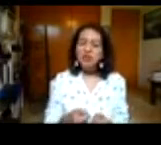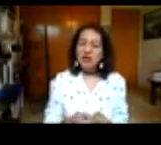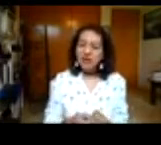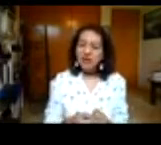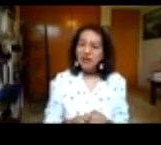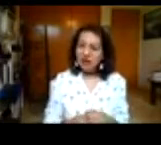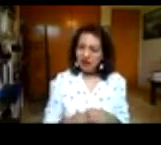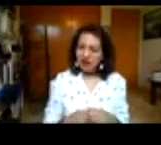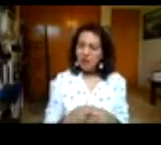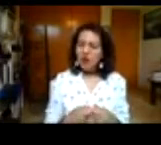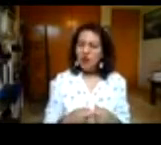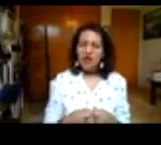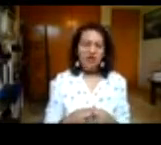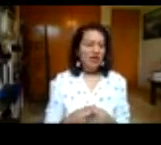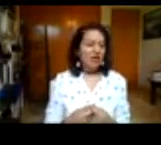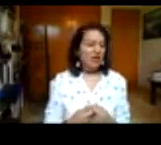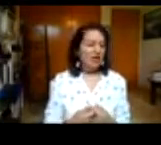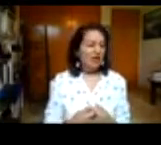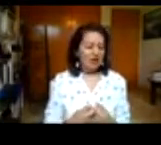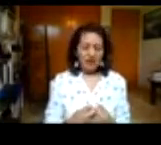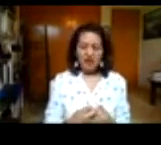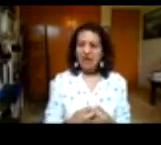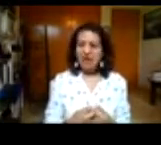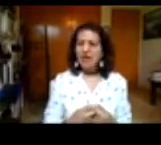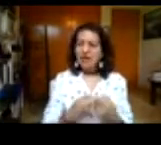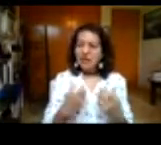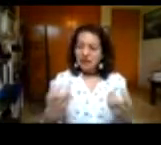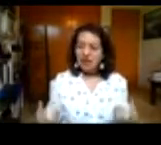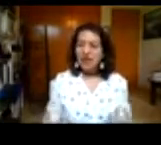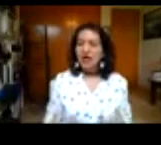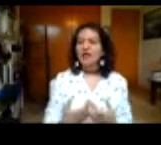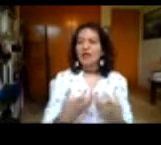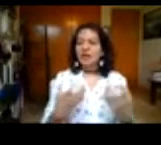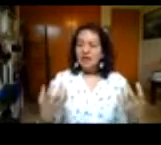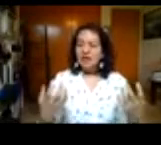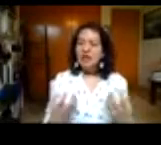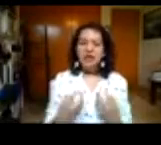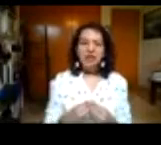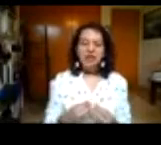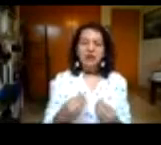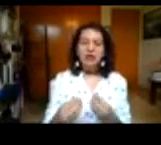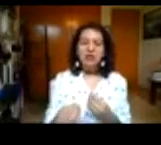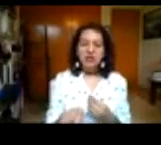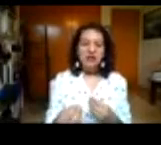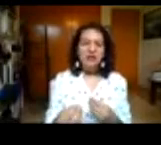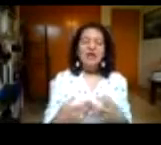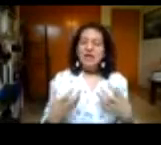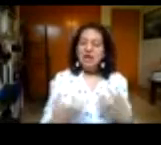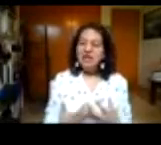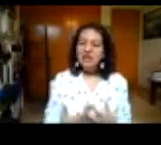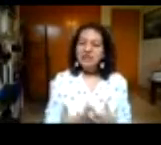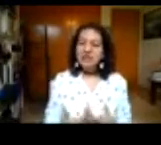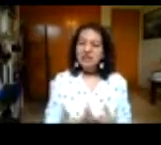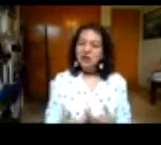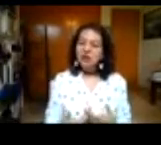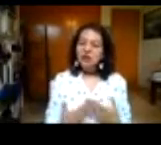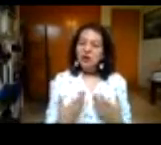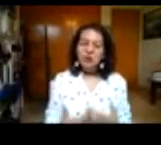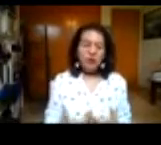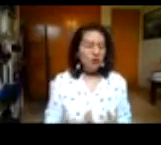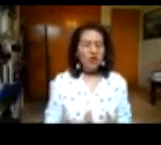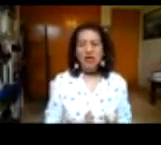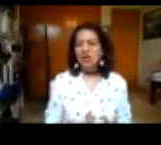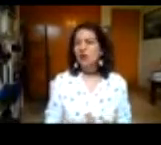que las personas que ahí trabajan puedan generar esta integridad. tener esta honestidad. Y en este sentido es